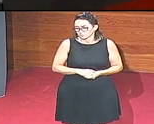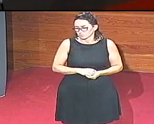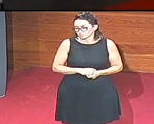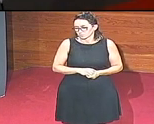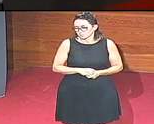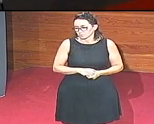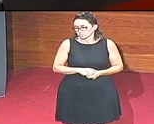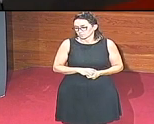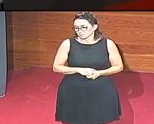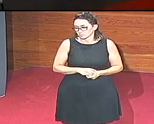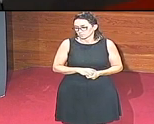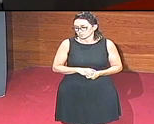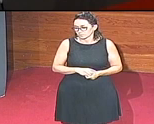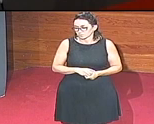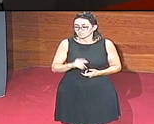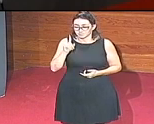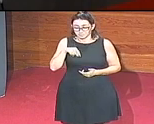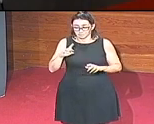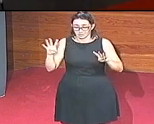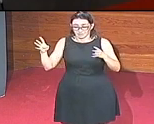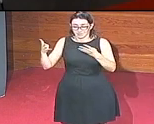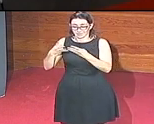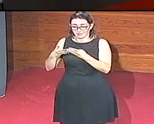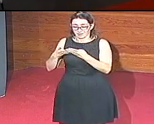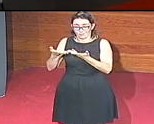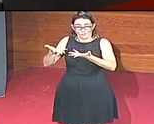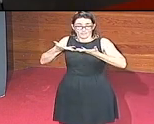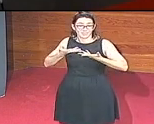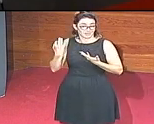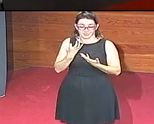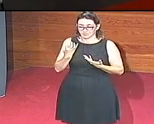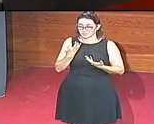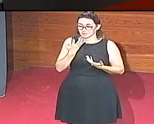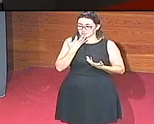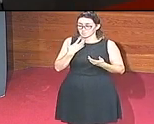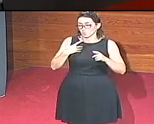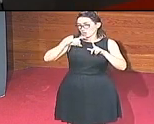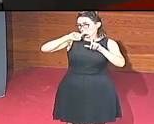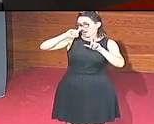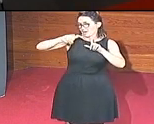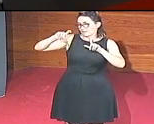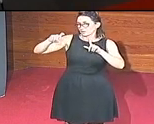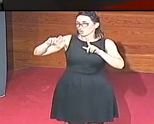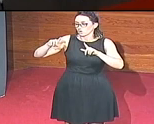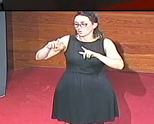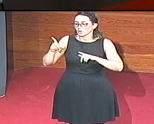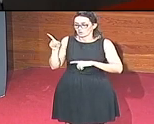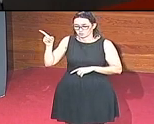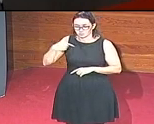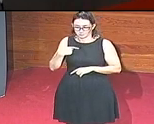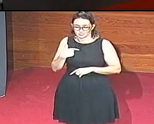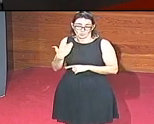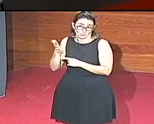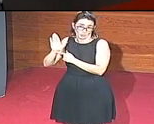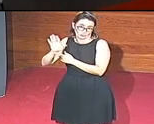y por ejemplo lo que nos da internet tú tienes un gráfico tiene que hacer un gráfico este también es propuesto por estas cosas de